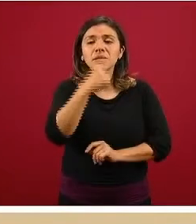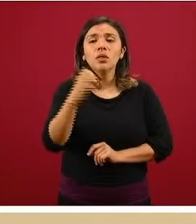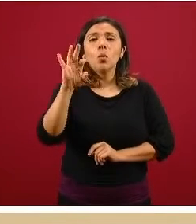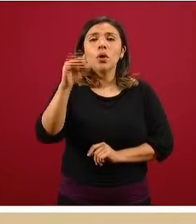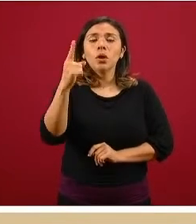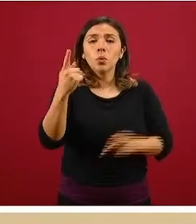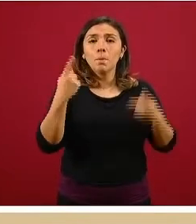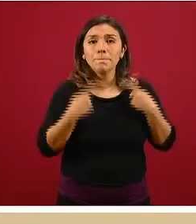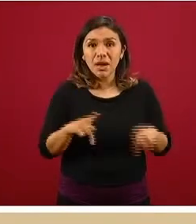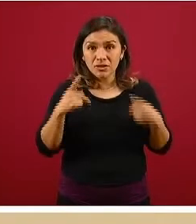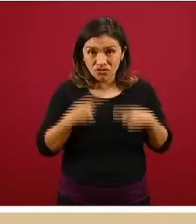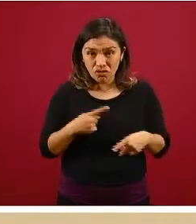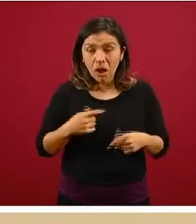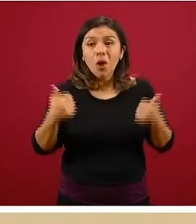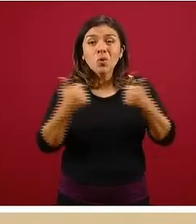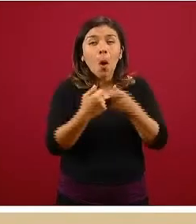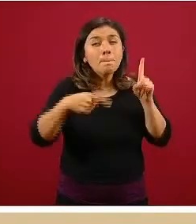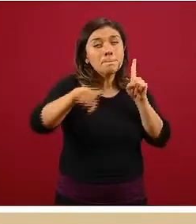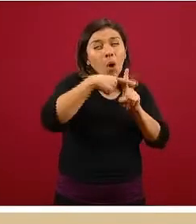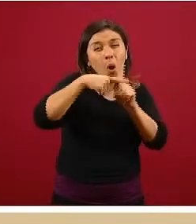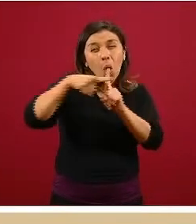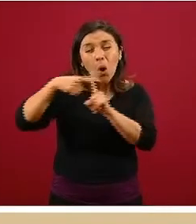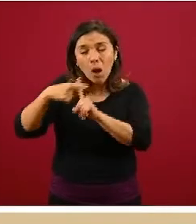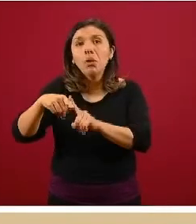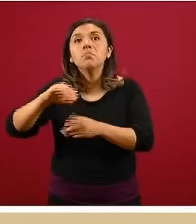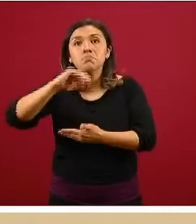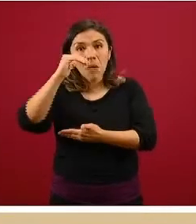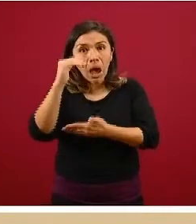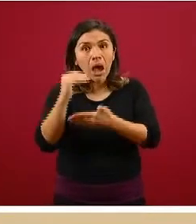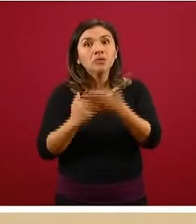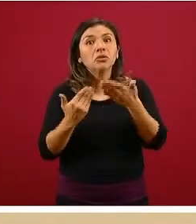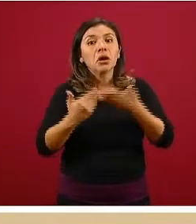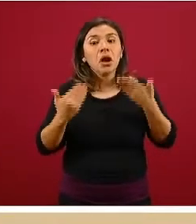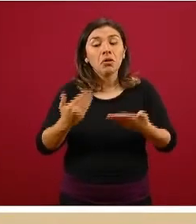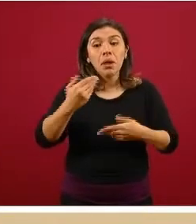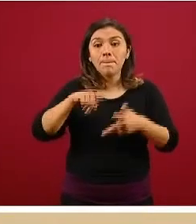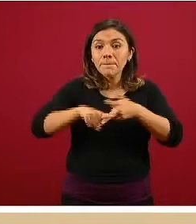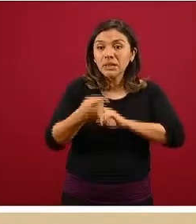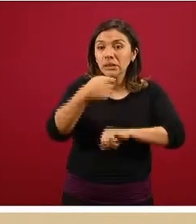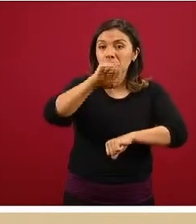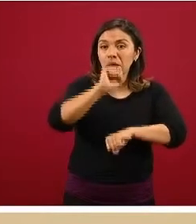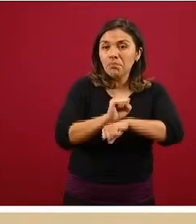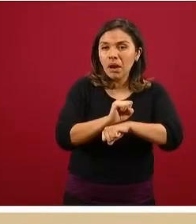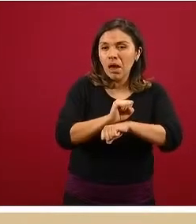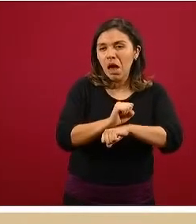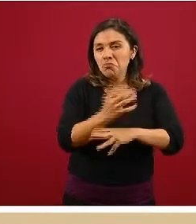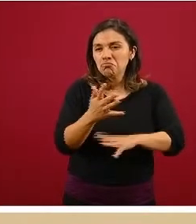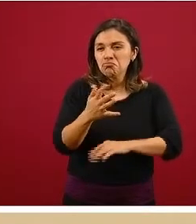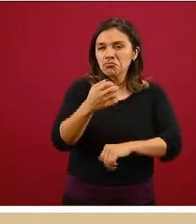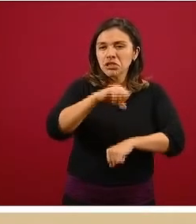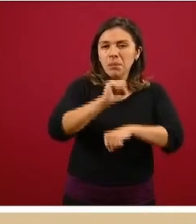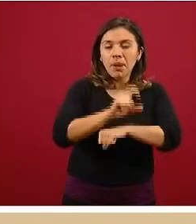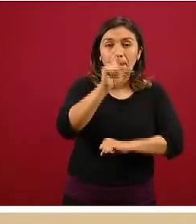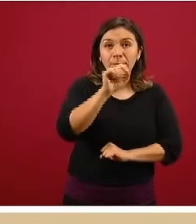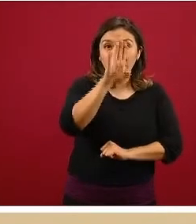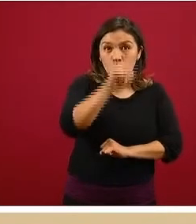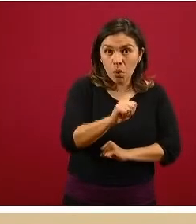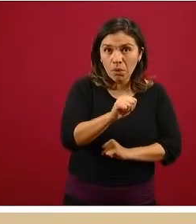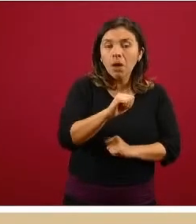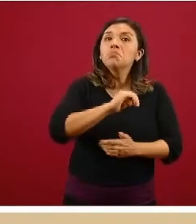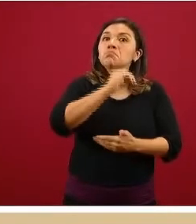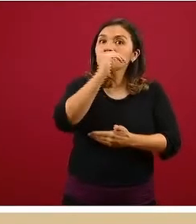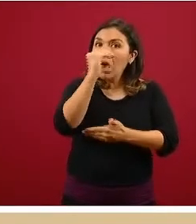1.259.141 personas, con una positividad que ha ido disminuyendo desde la semana número